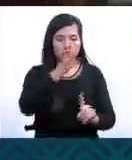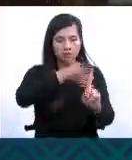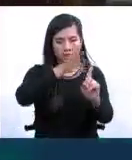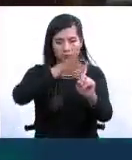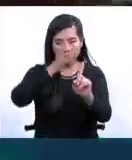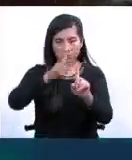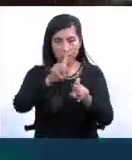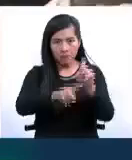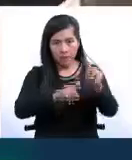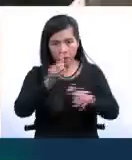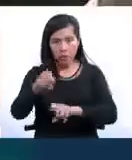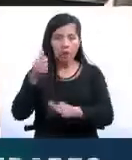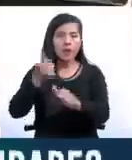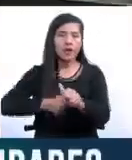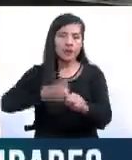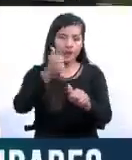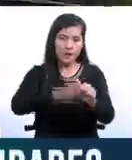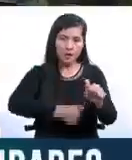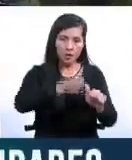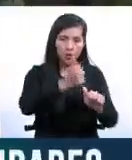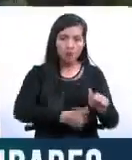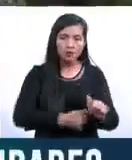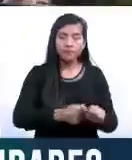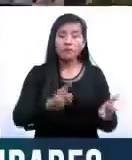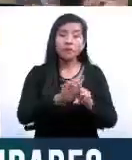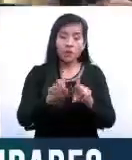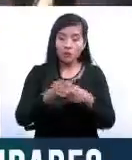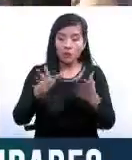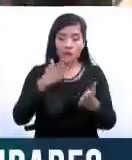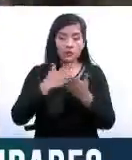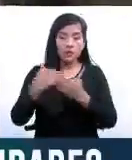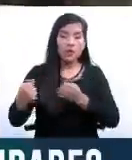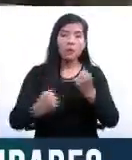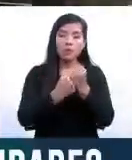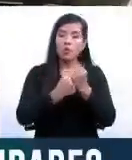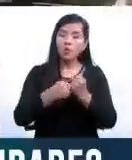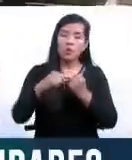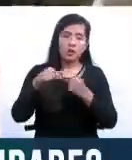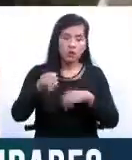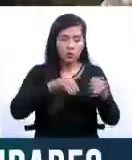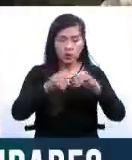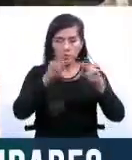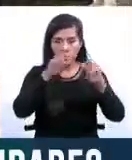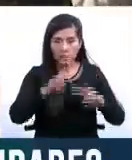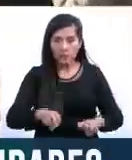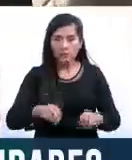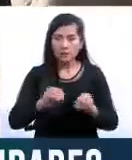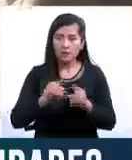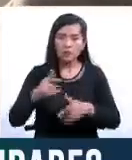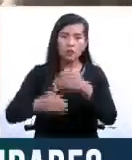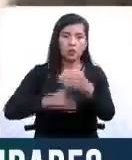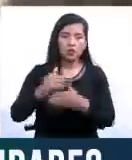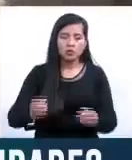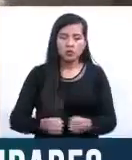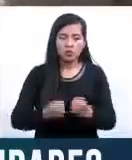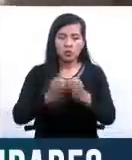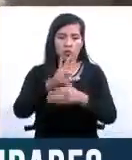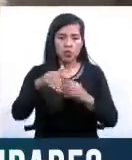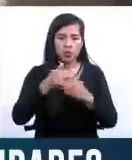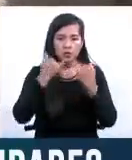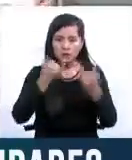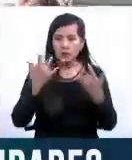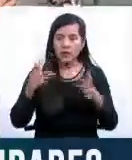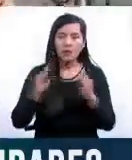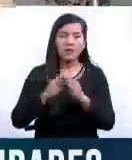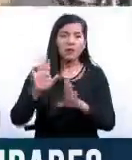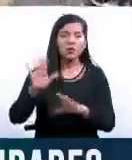con cada uno. Están también apoyándonos en el operativo, como también ahora en los procesamientos de datos, los compañeras y